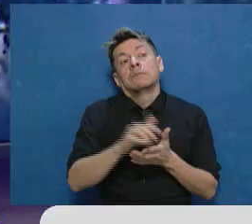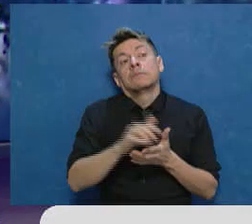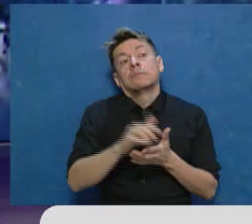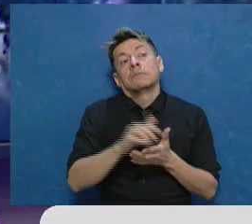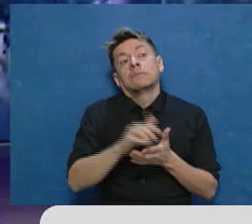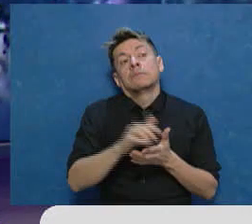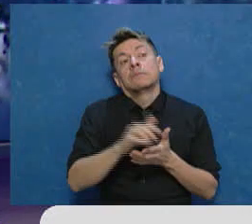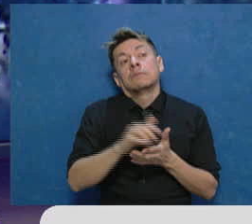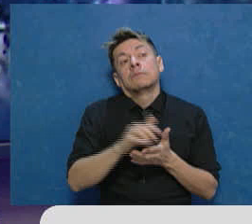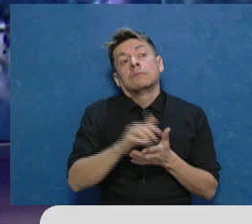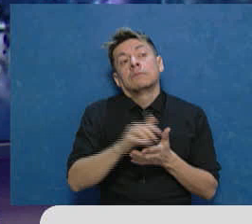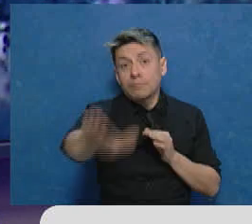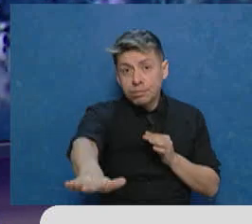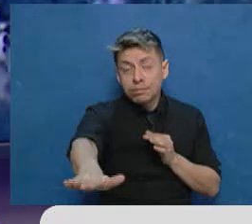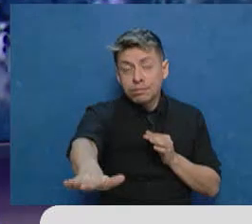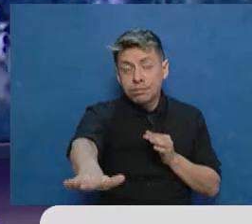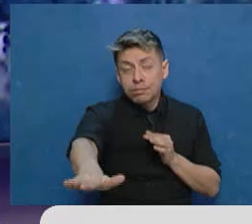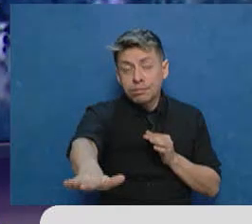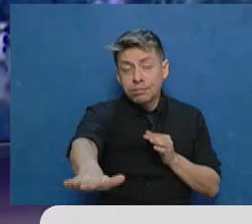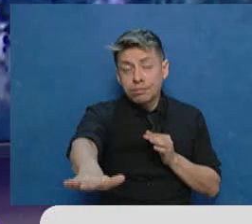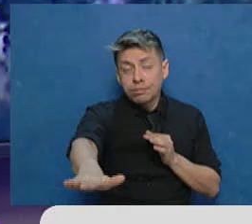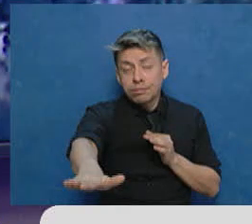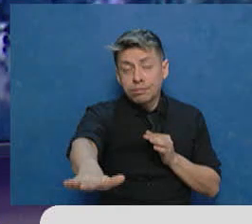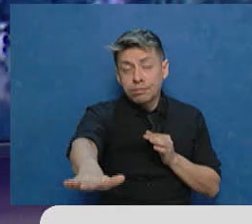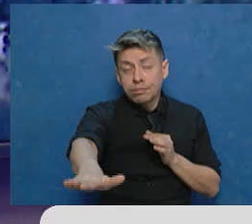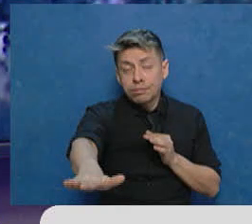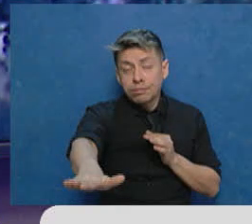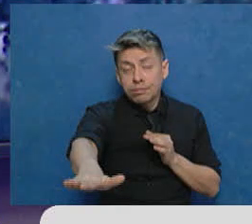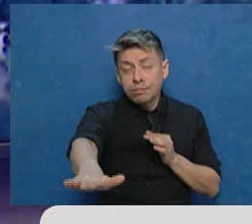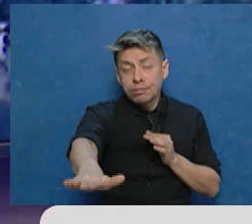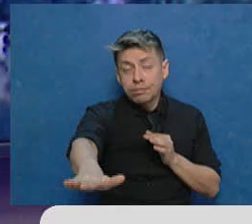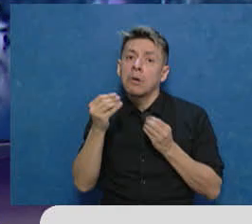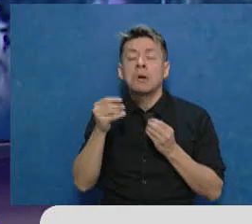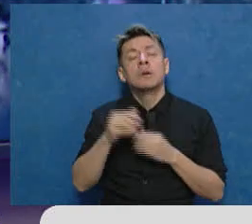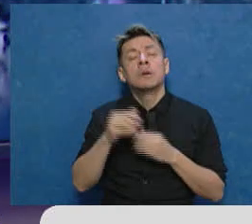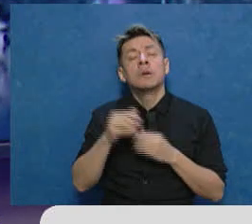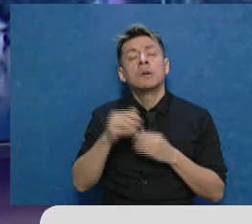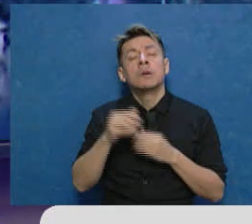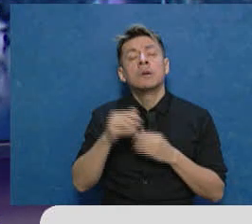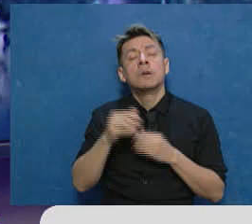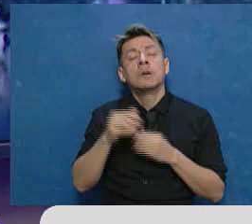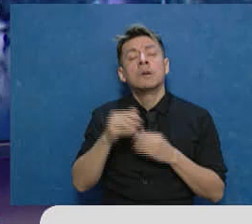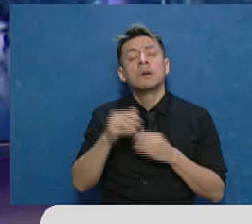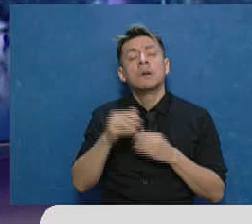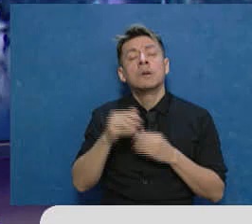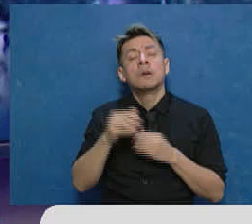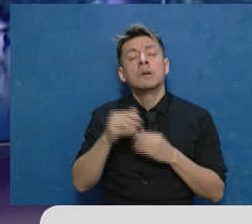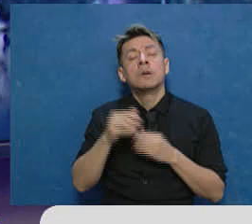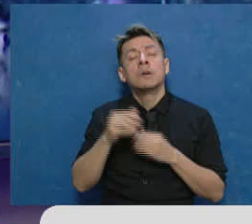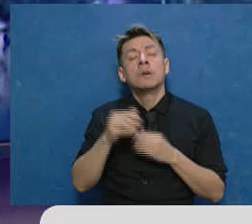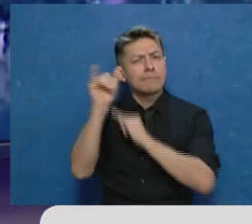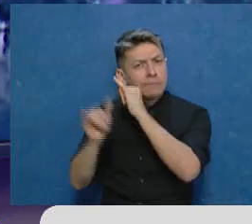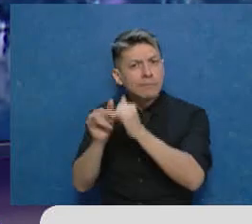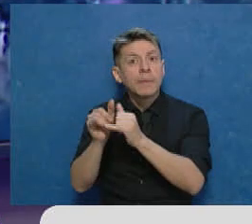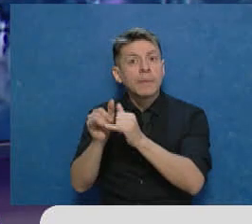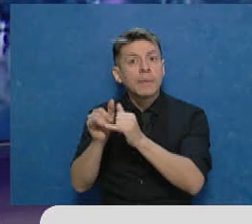adelante. Llamás al 911, informás lo que ha ocurrido, te presentás y das el lugar como para que pueda